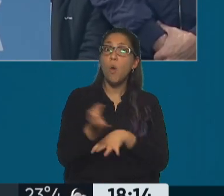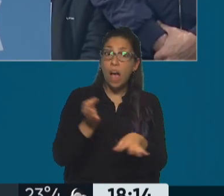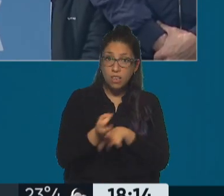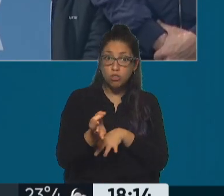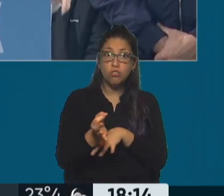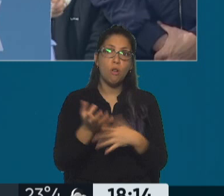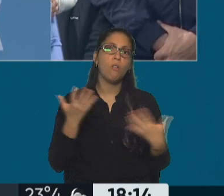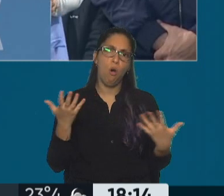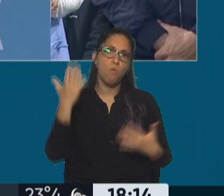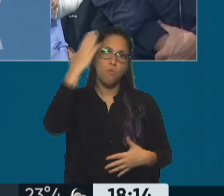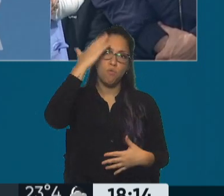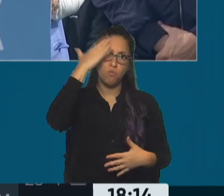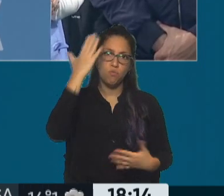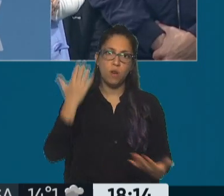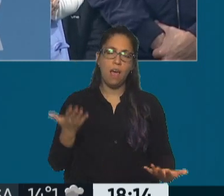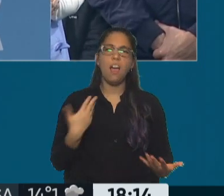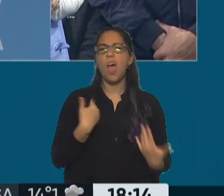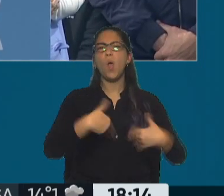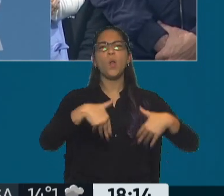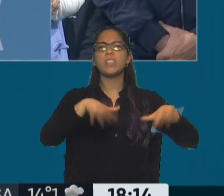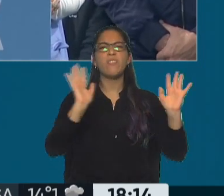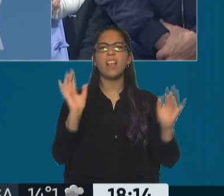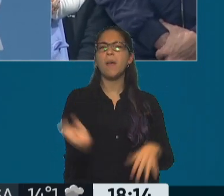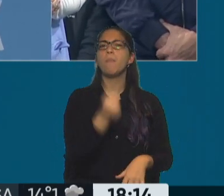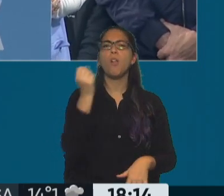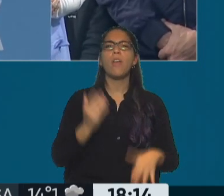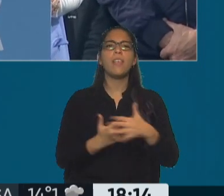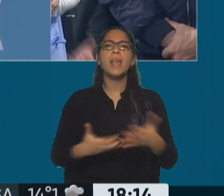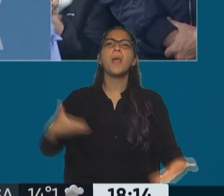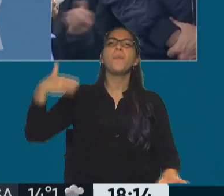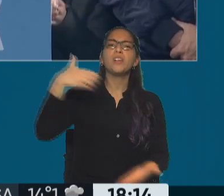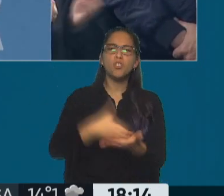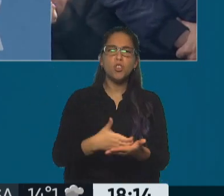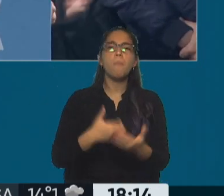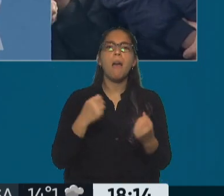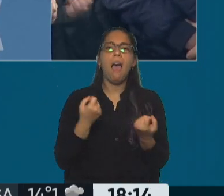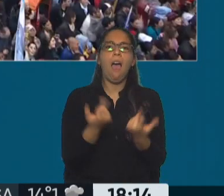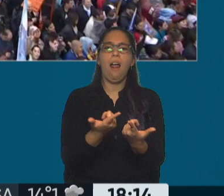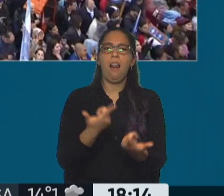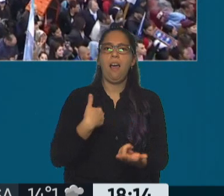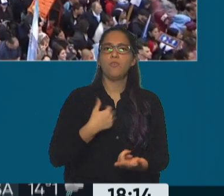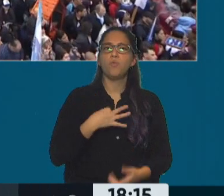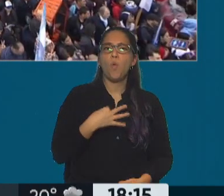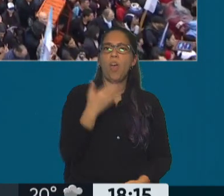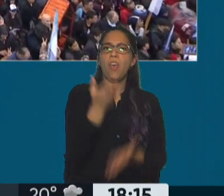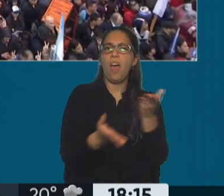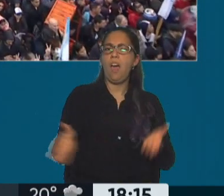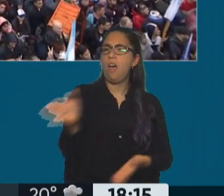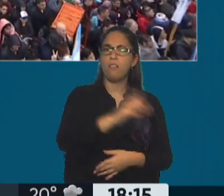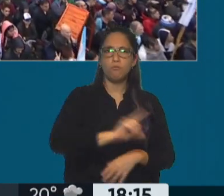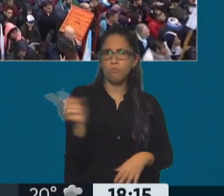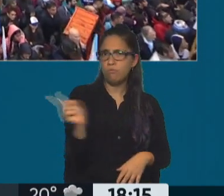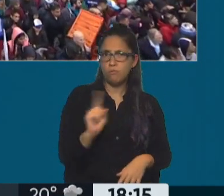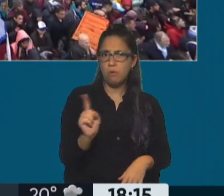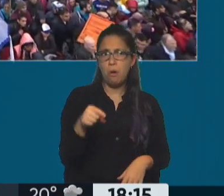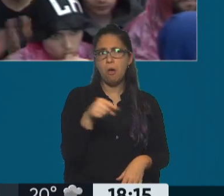y por supuesto con cultura también, no fuera una inversión de construcción de ciudadanía, fuera más bien lo